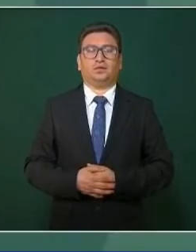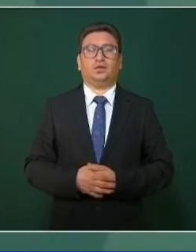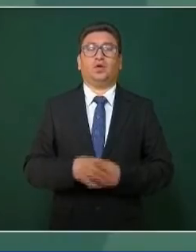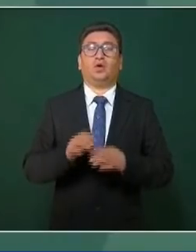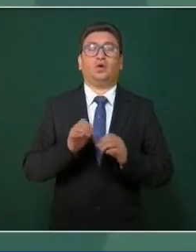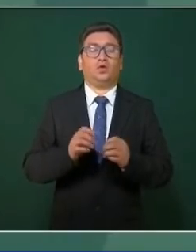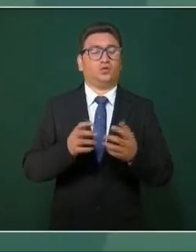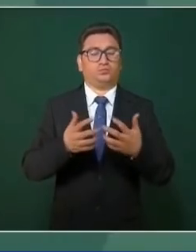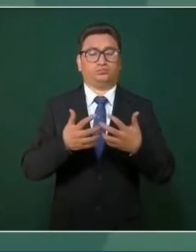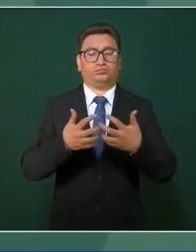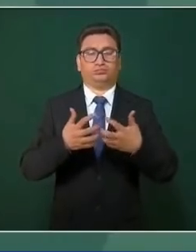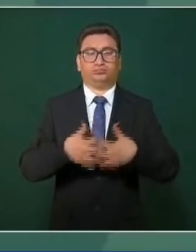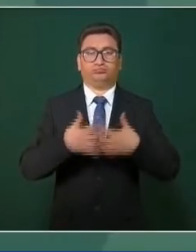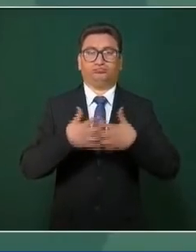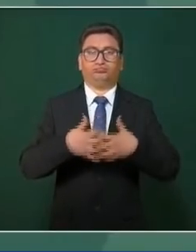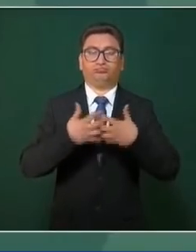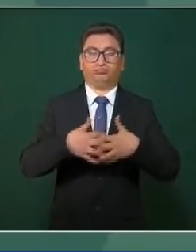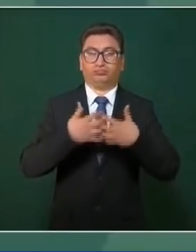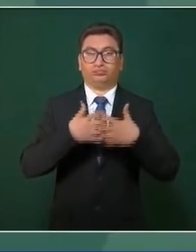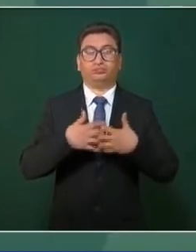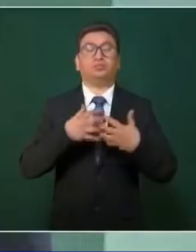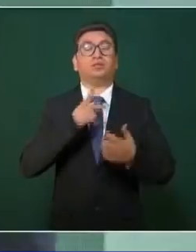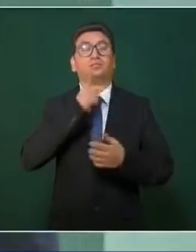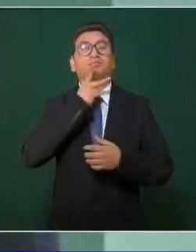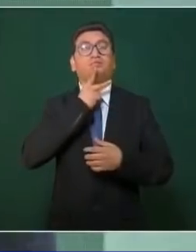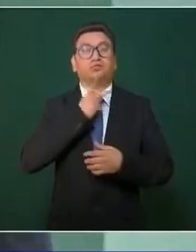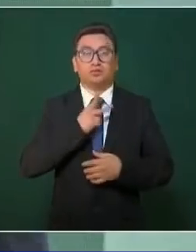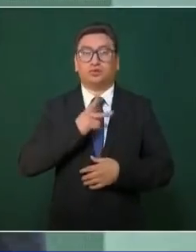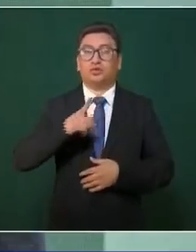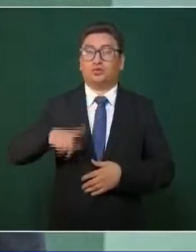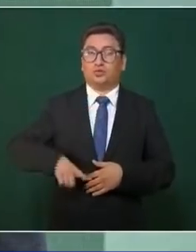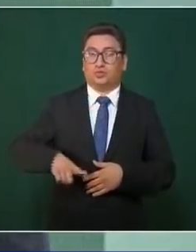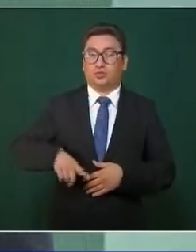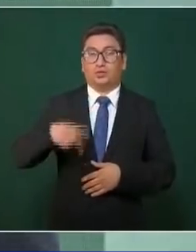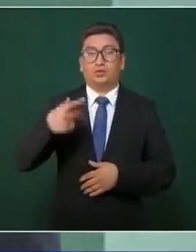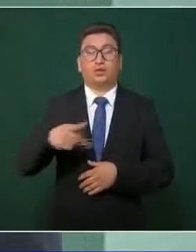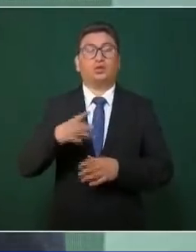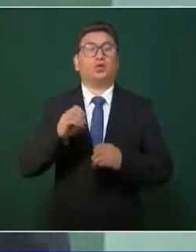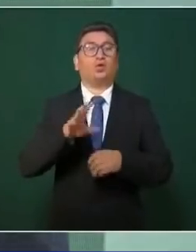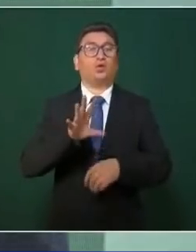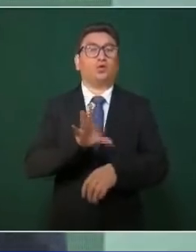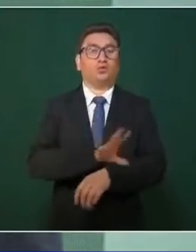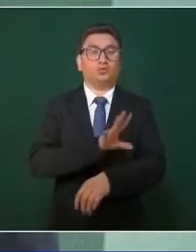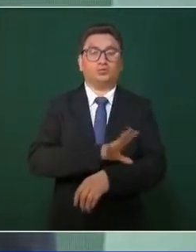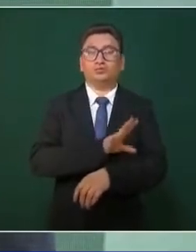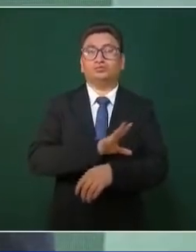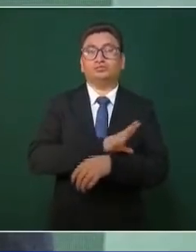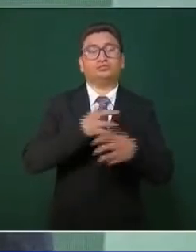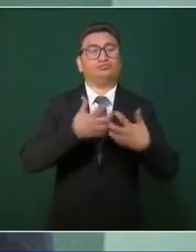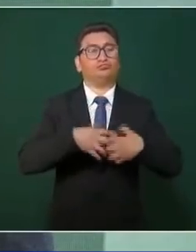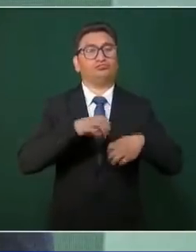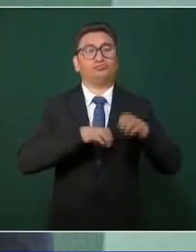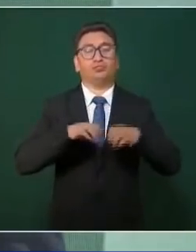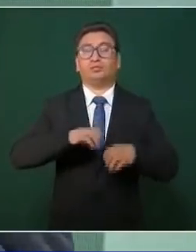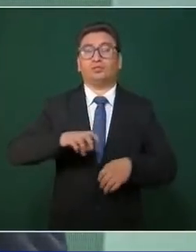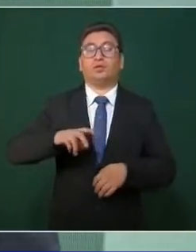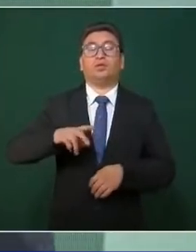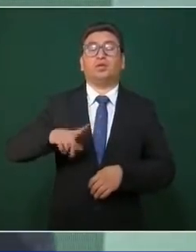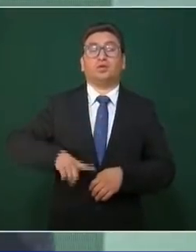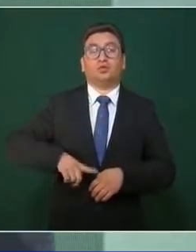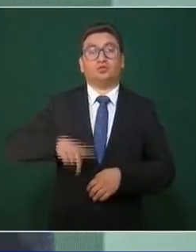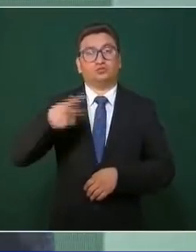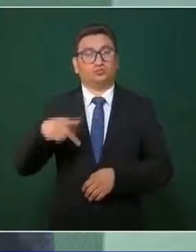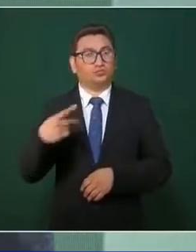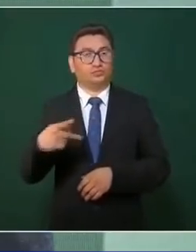petrolera pública, ni industria eléctrica pública. Es